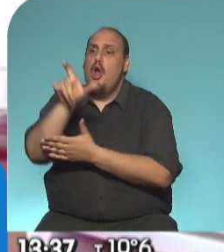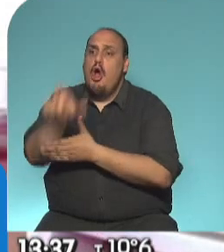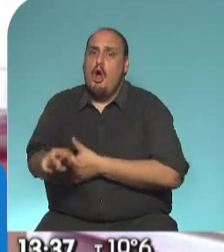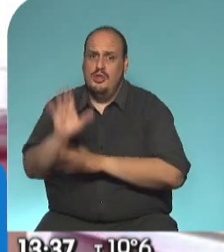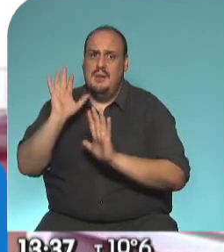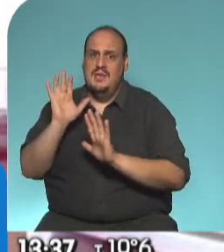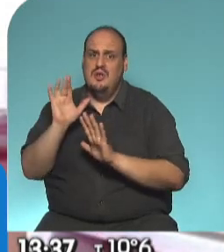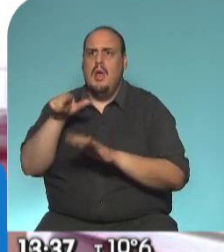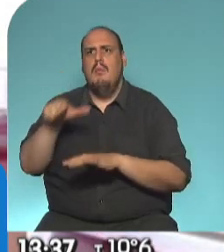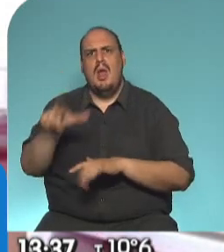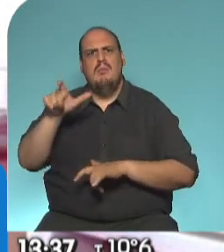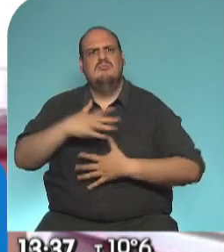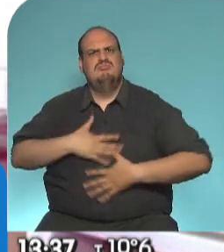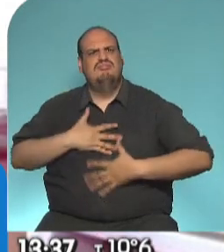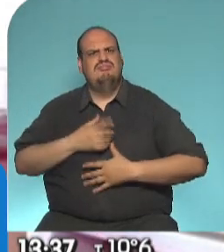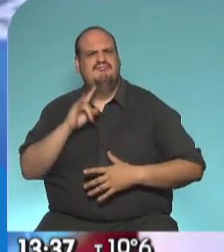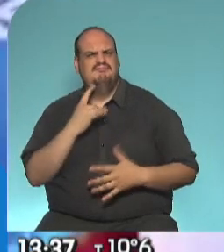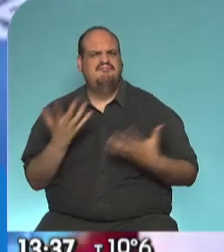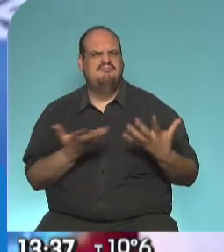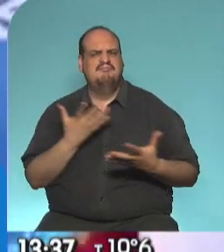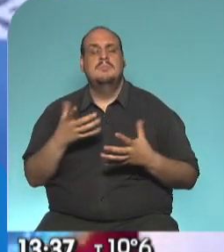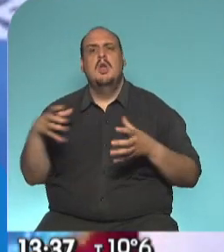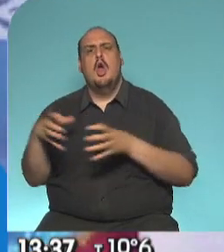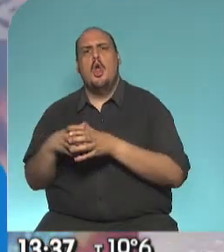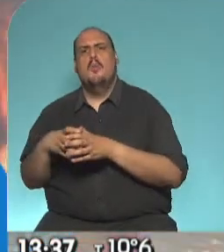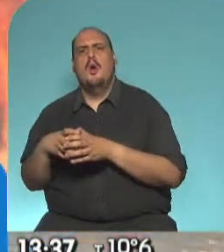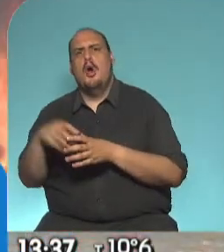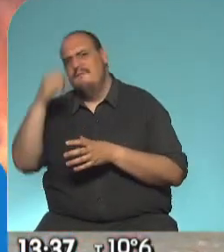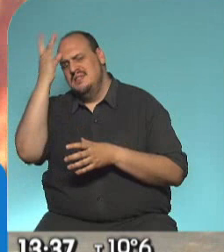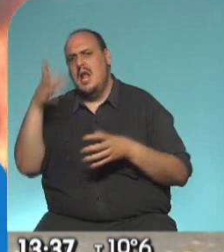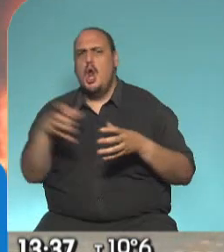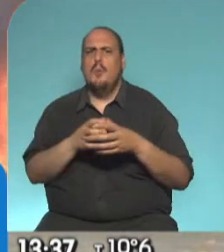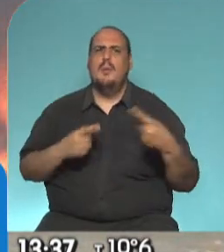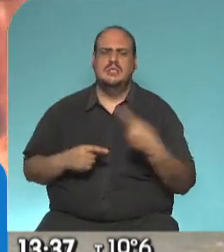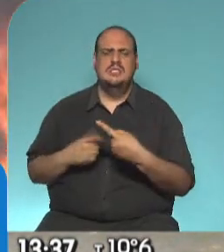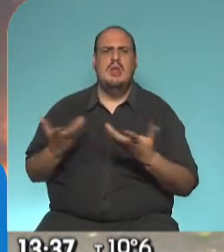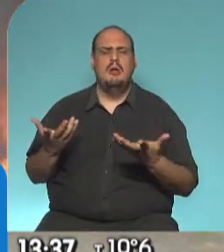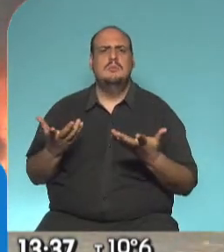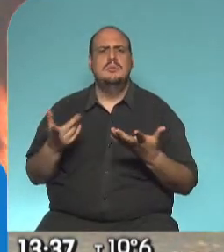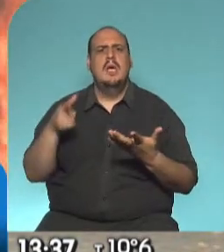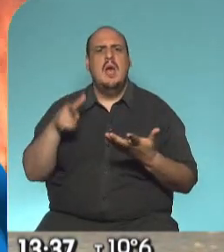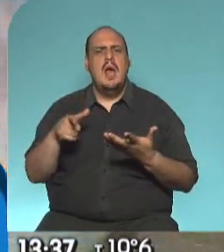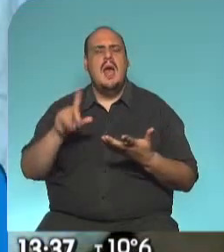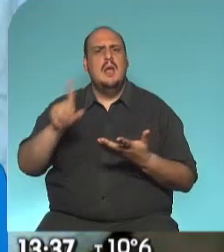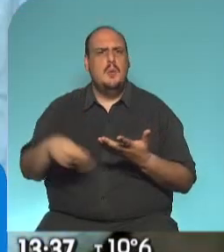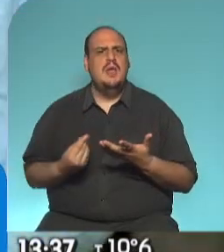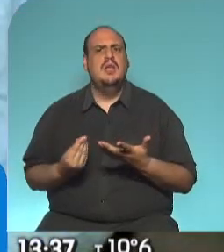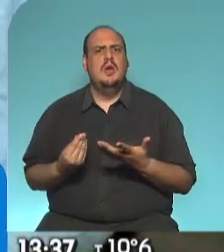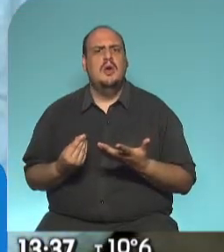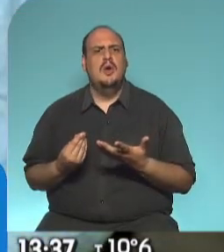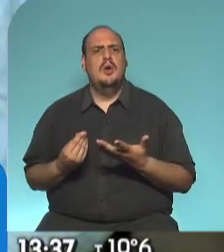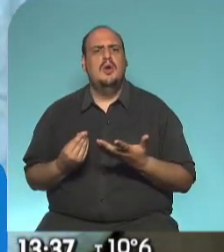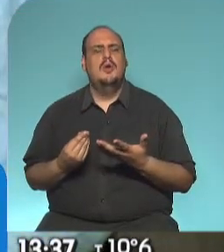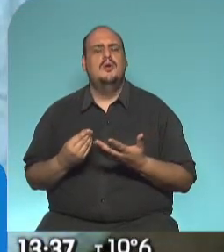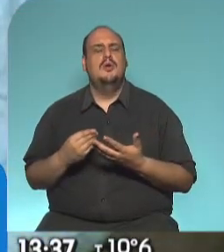de violencia, una tensión entre el gobierno y la oposición y demás, que fue lo que terminó, o lo que dio pie, o lo que le dio a